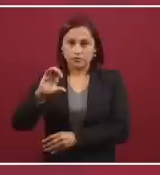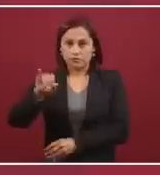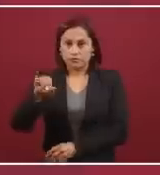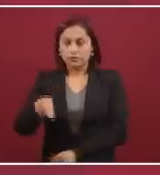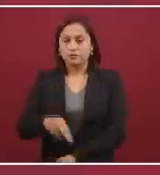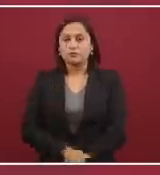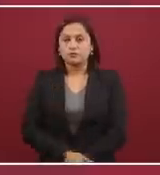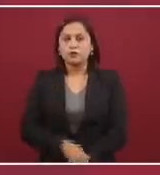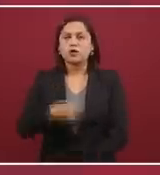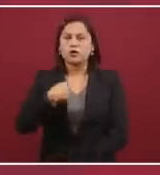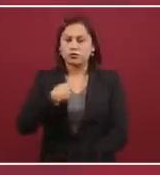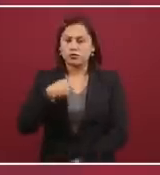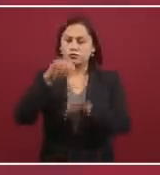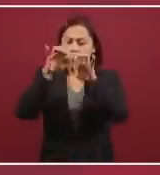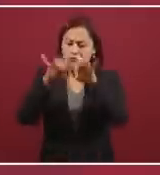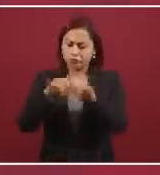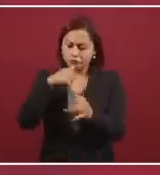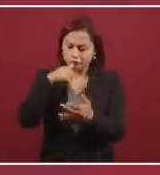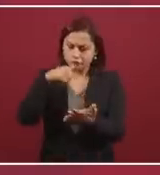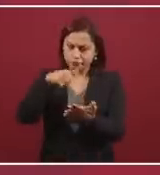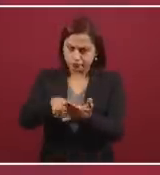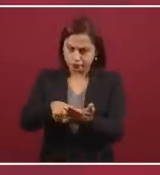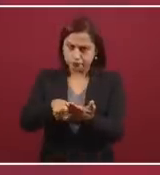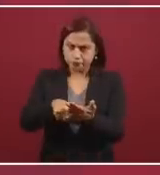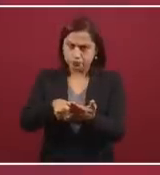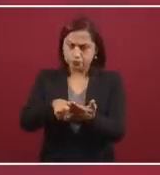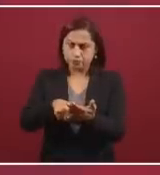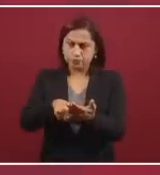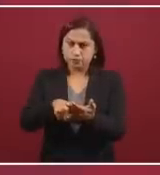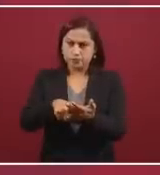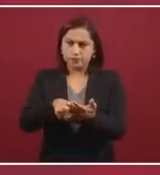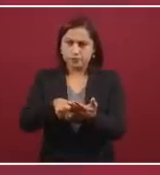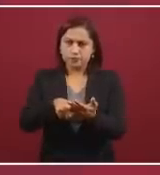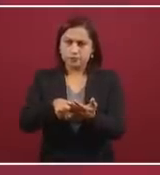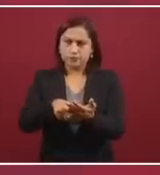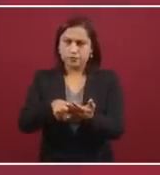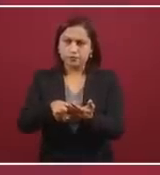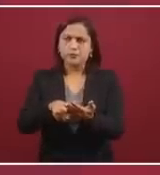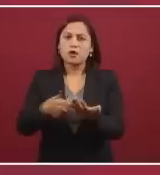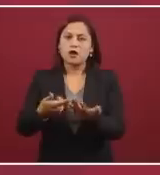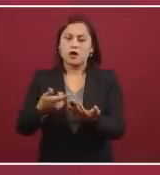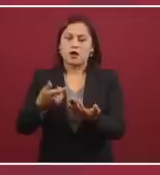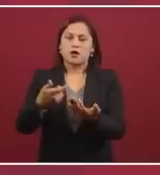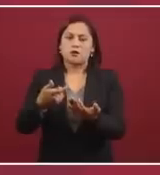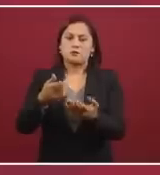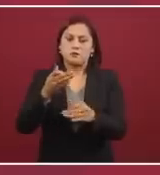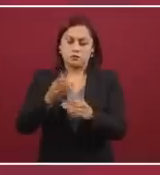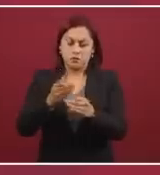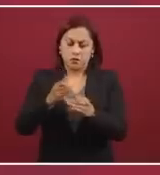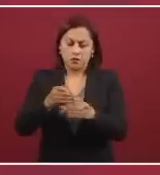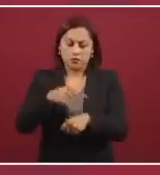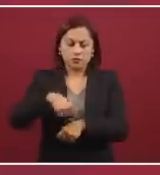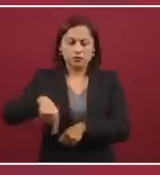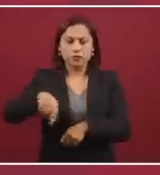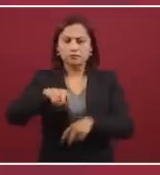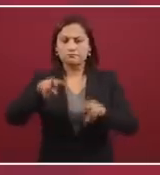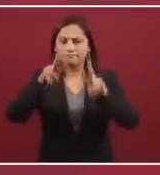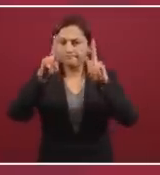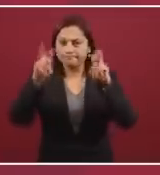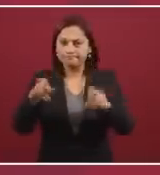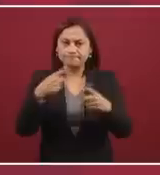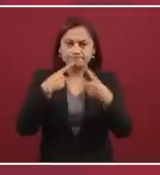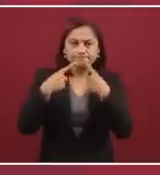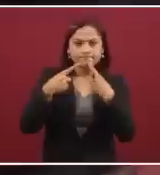los términos en que s hablo aquí sobre este tema en particular